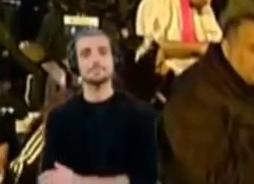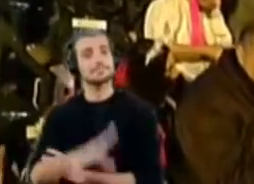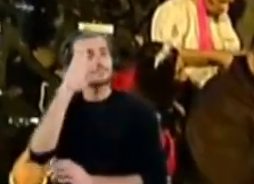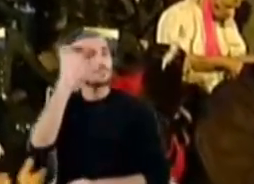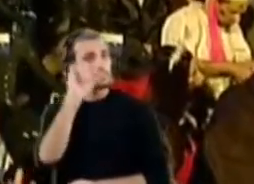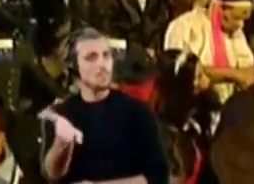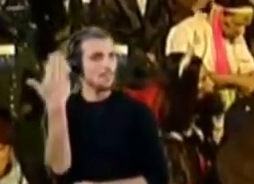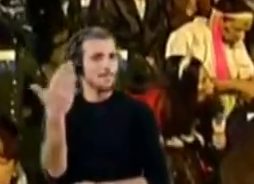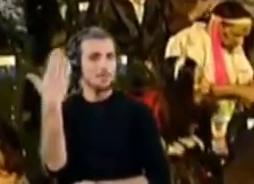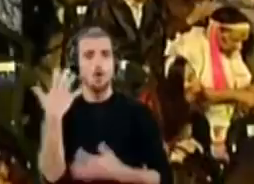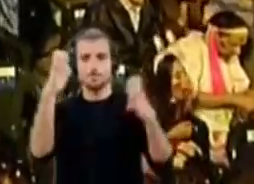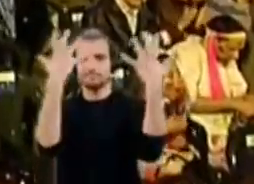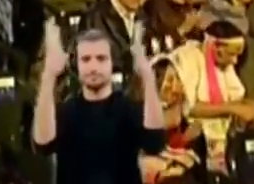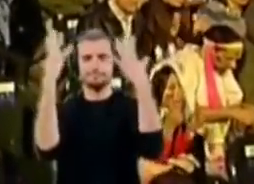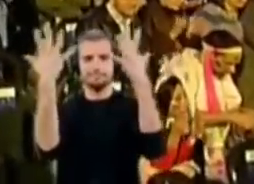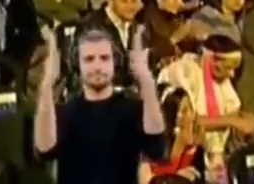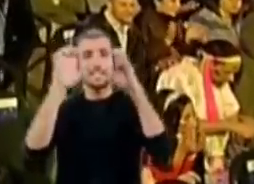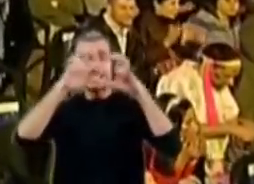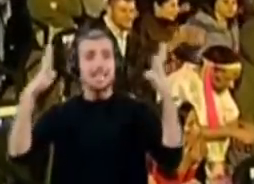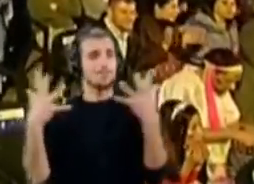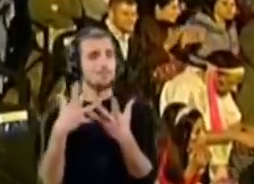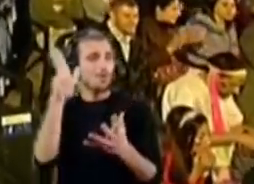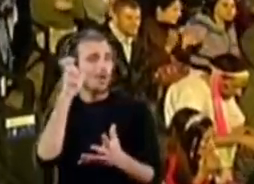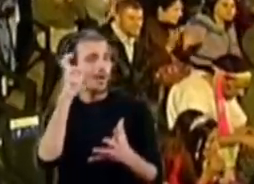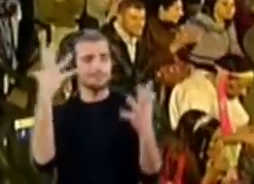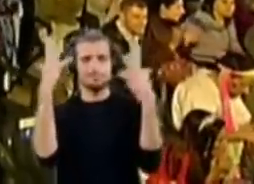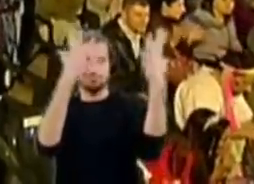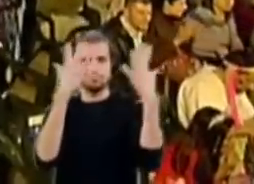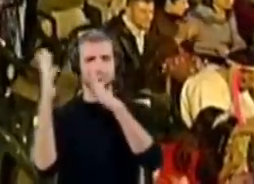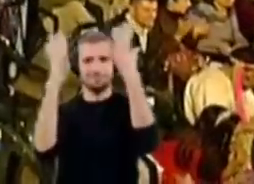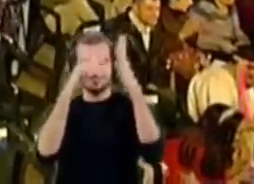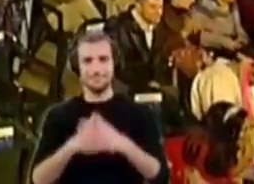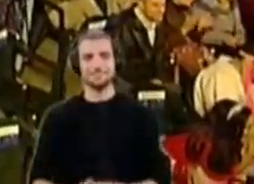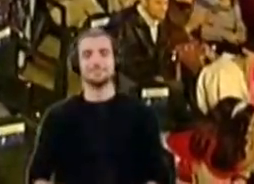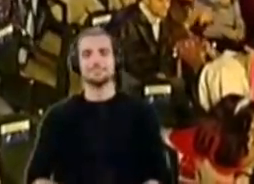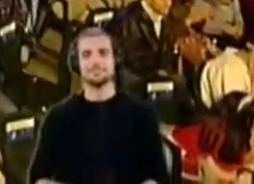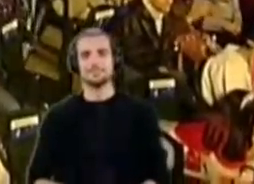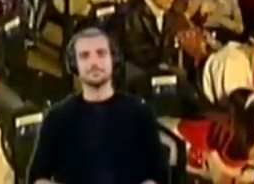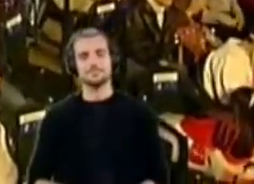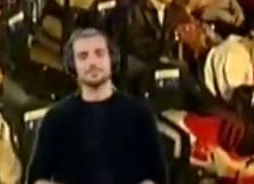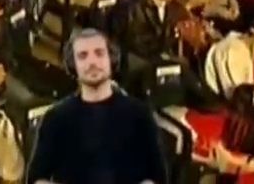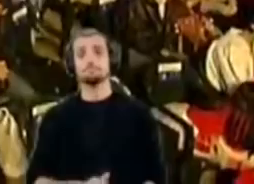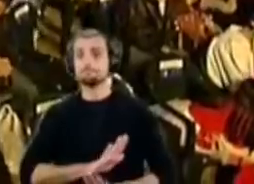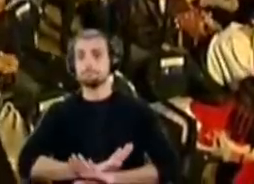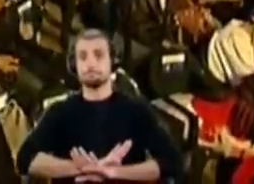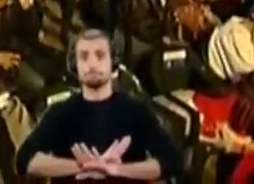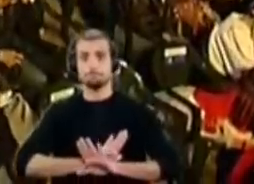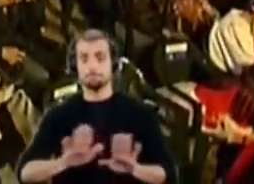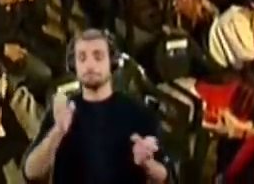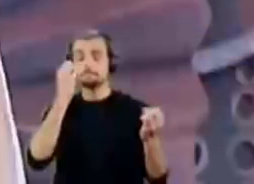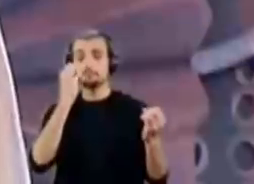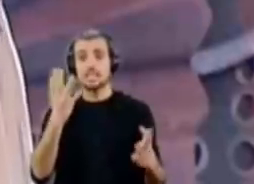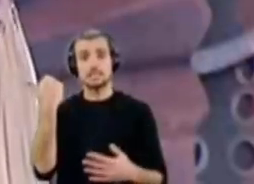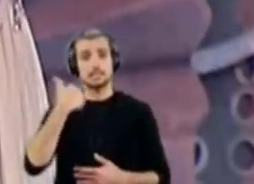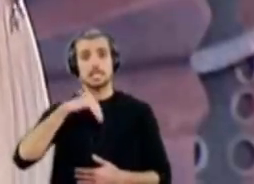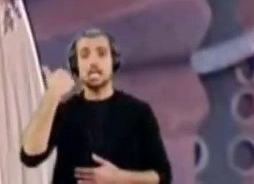Que se oiga en todos los rincones del mundo entero. Vamos ahora a... Bueno, se acaba en este